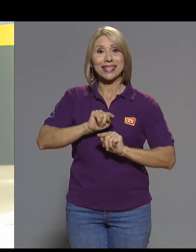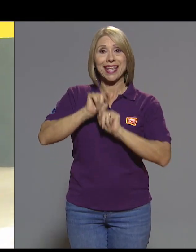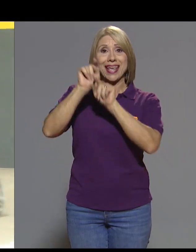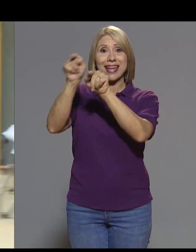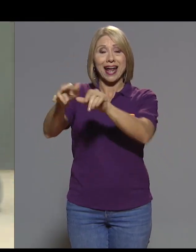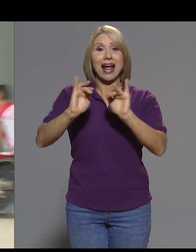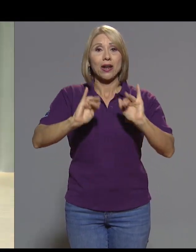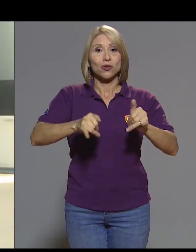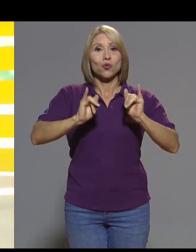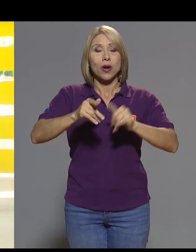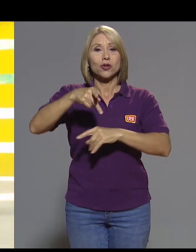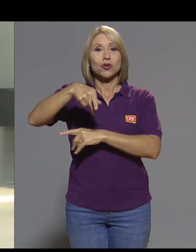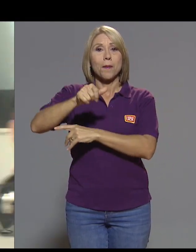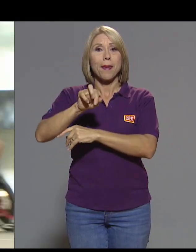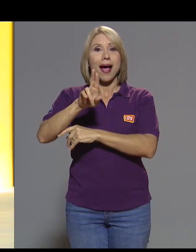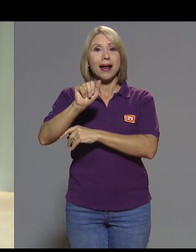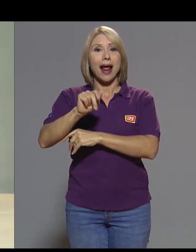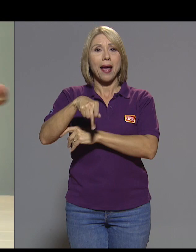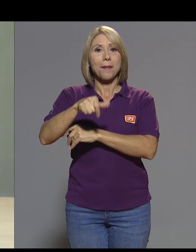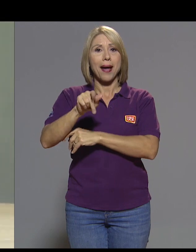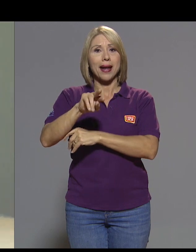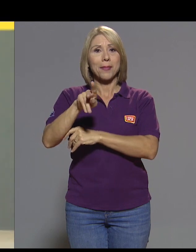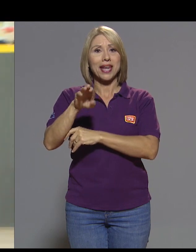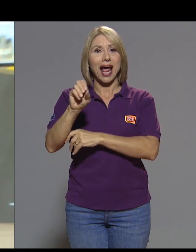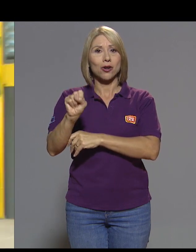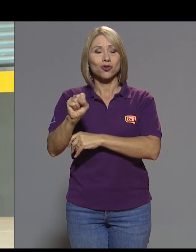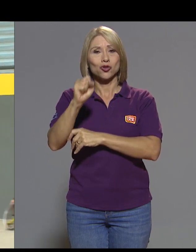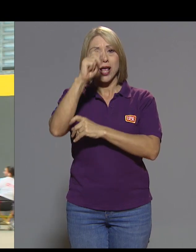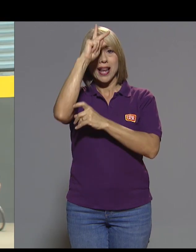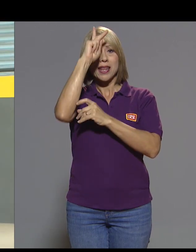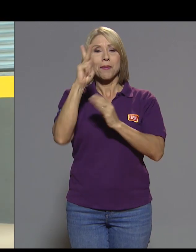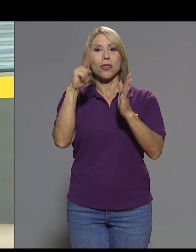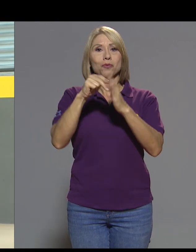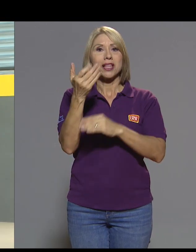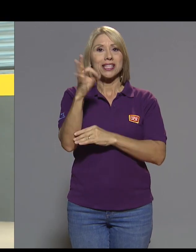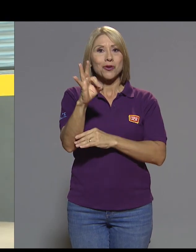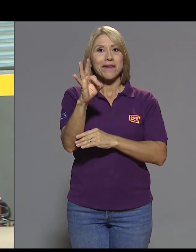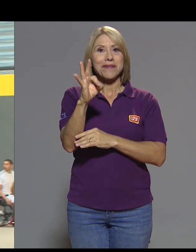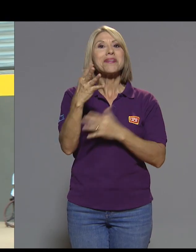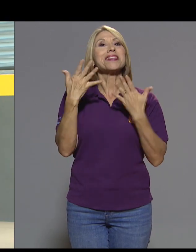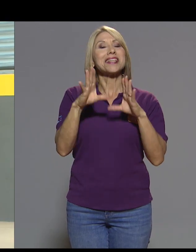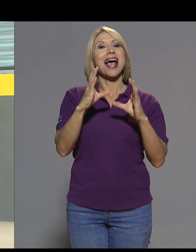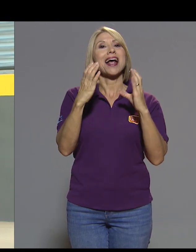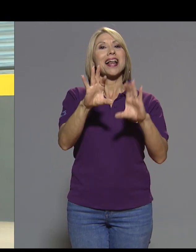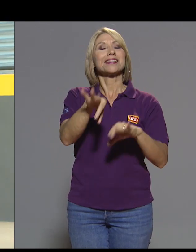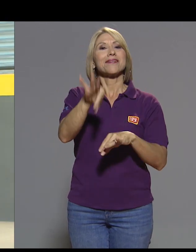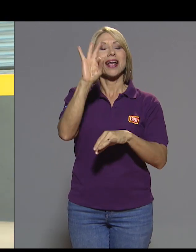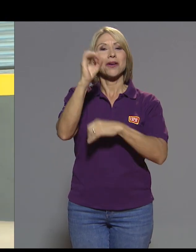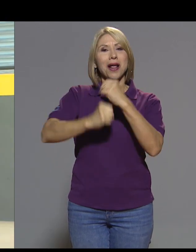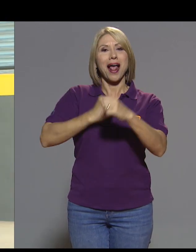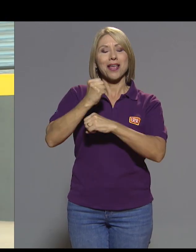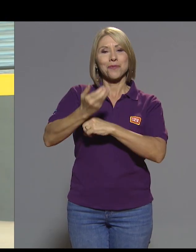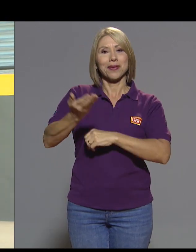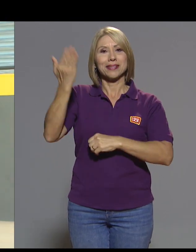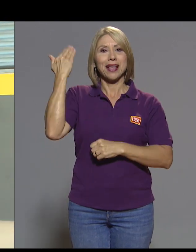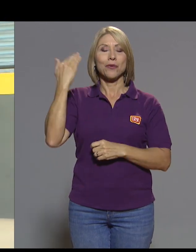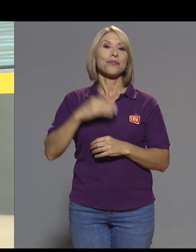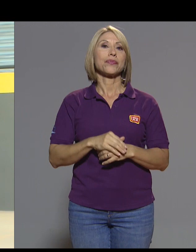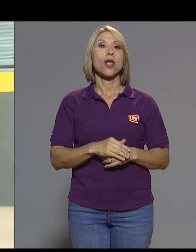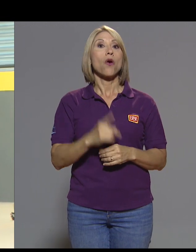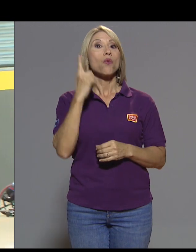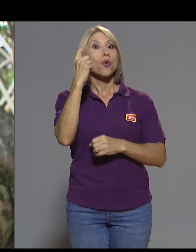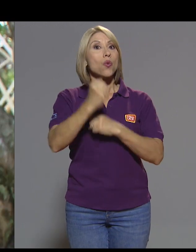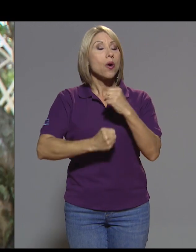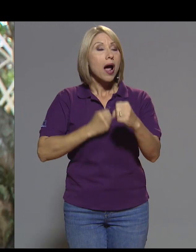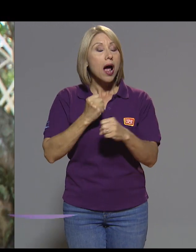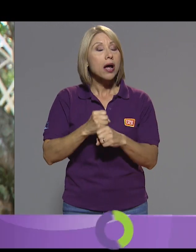de los atletas que irán a los juegos parapanamericanos de lima 2019 clasificaron a lo largo del año pasado un